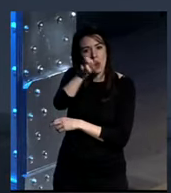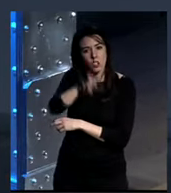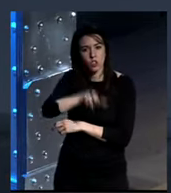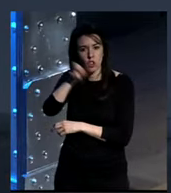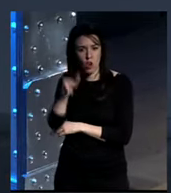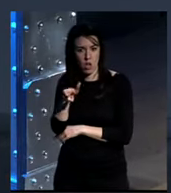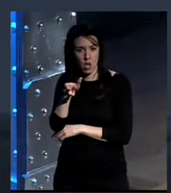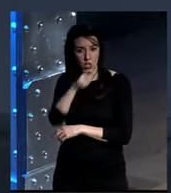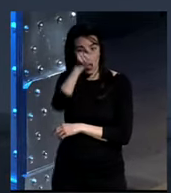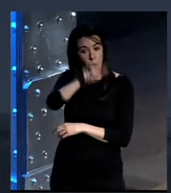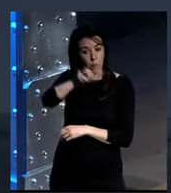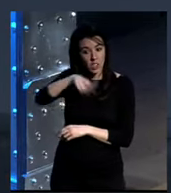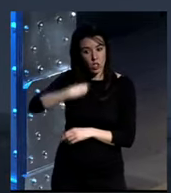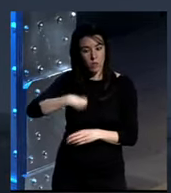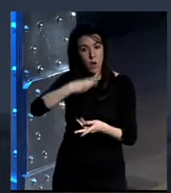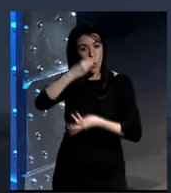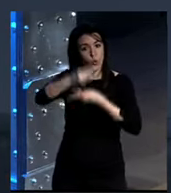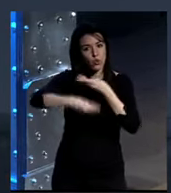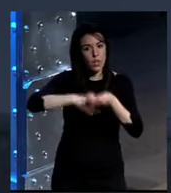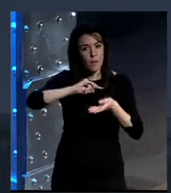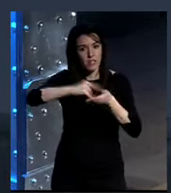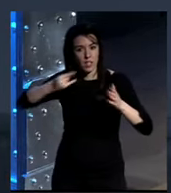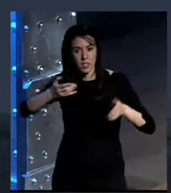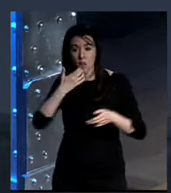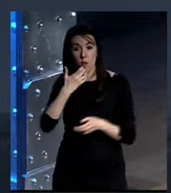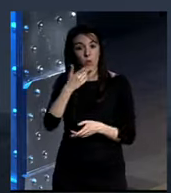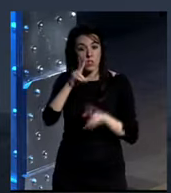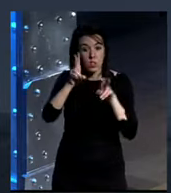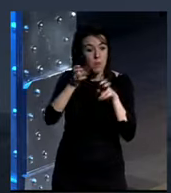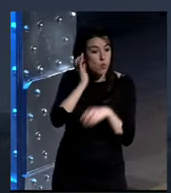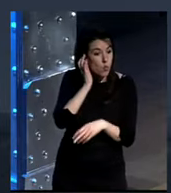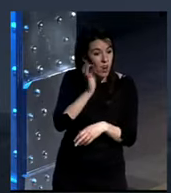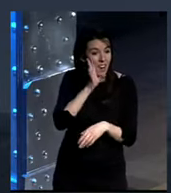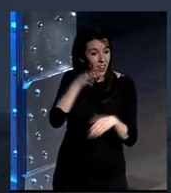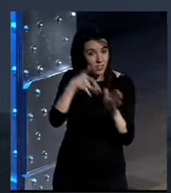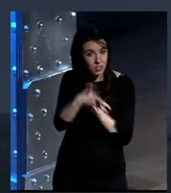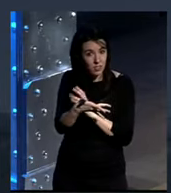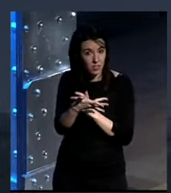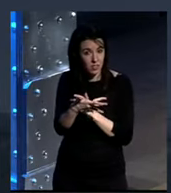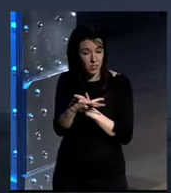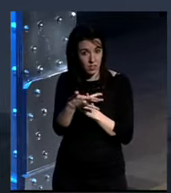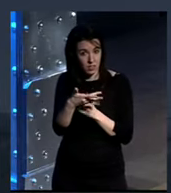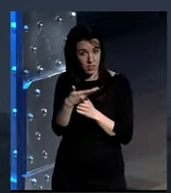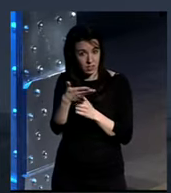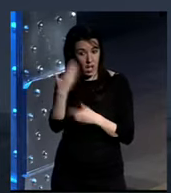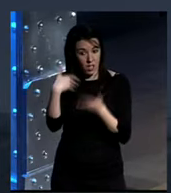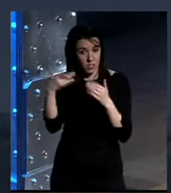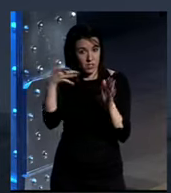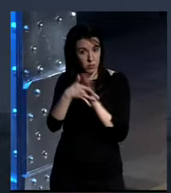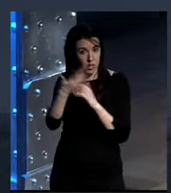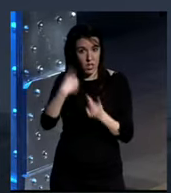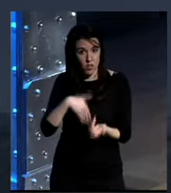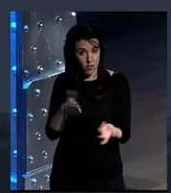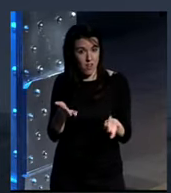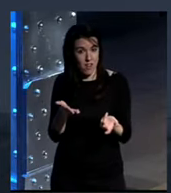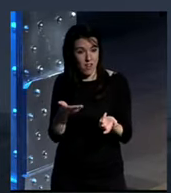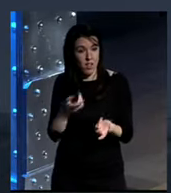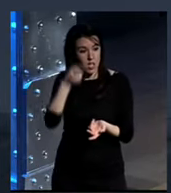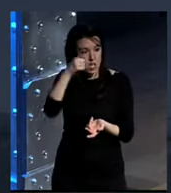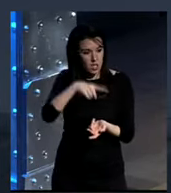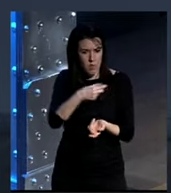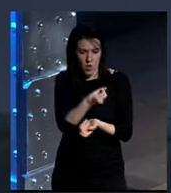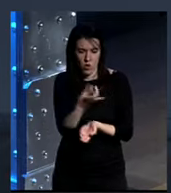personas que utilizaban esa técnica, ¿no? El tema de las mujeres, por ejemplo, que se ha hablado antes, ¿no? Y